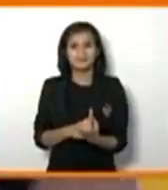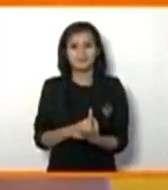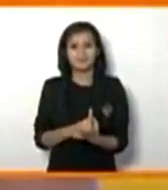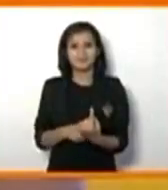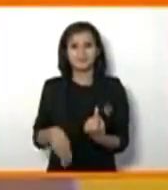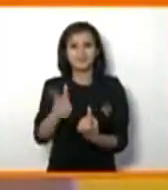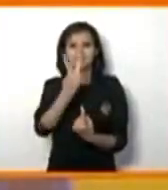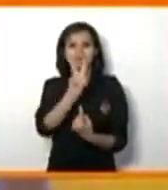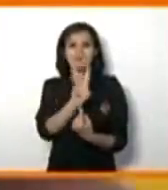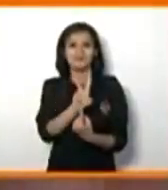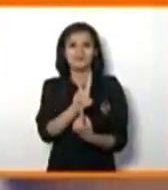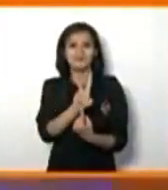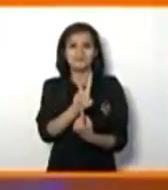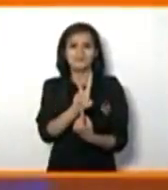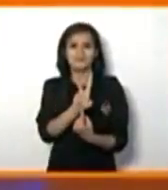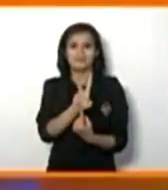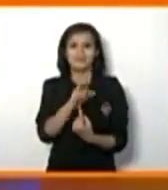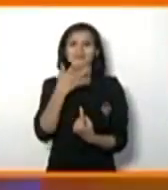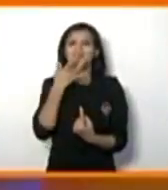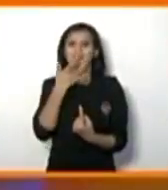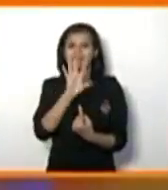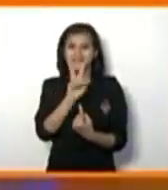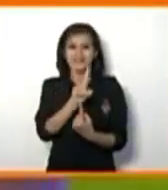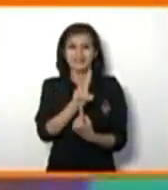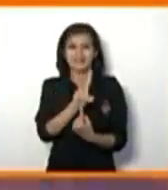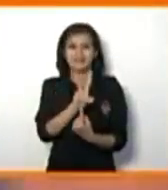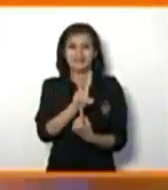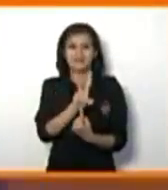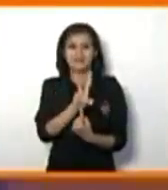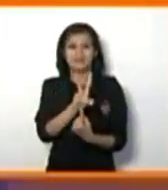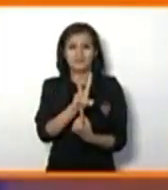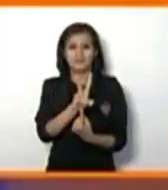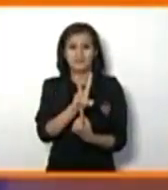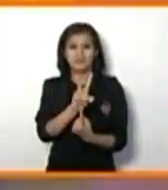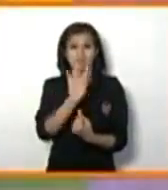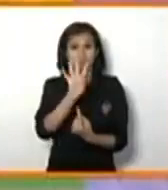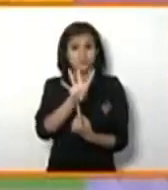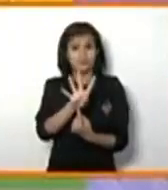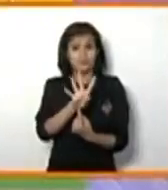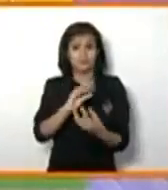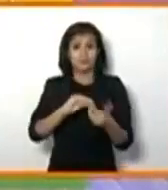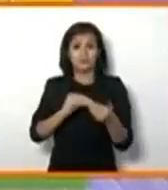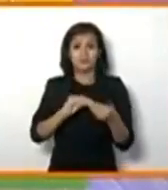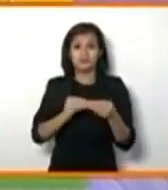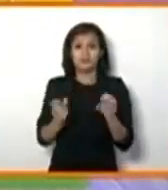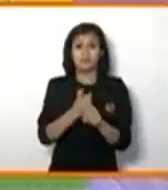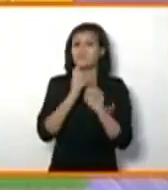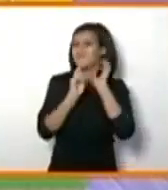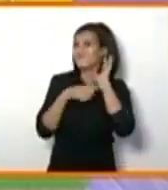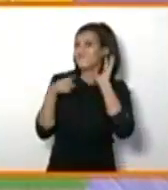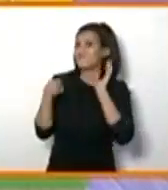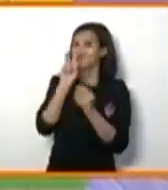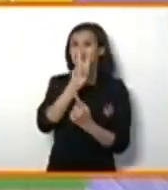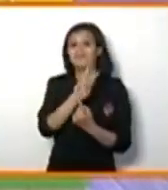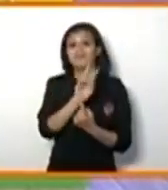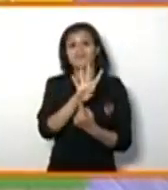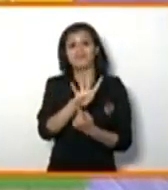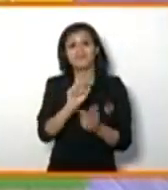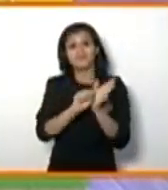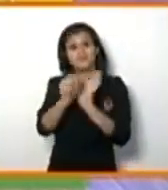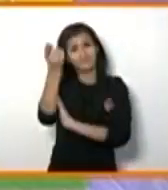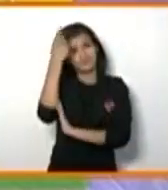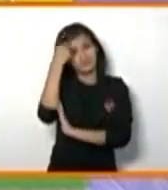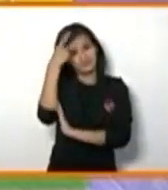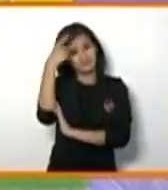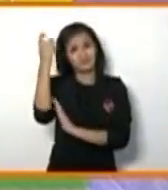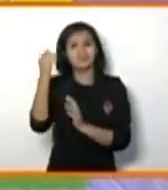el 2, segundo dígito, suerte. Y este es el 4. El número ganador en la diaria es el 24 con